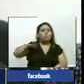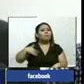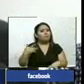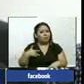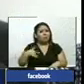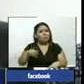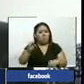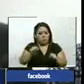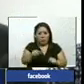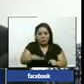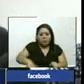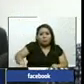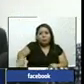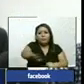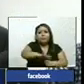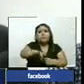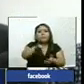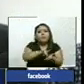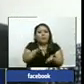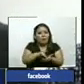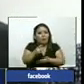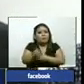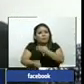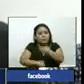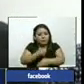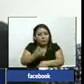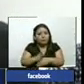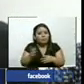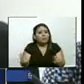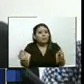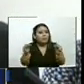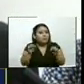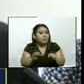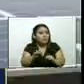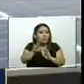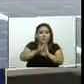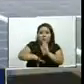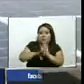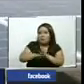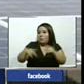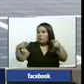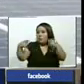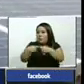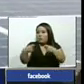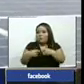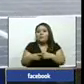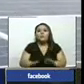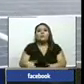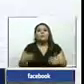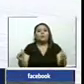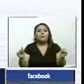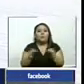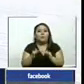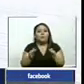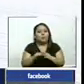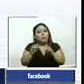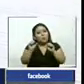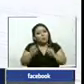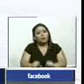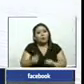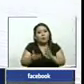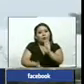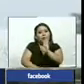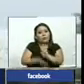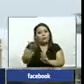tierra que se puede utilizar para este tipo de tecnología. Va a venir a abaratar el costo de la energía eléctrica. Es más, no solo se puede desarrollar